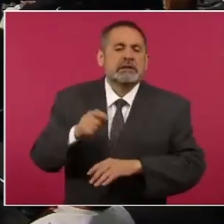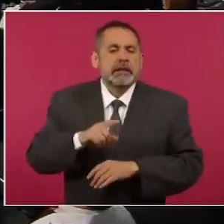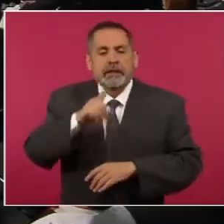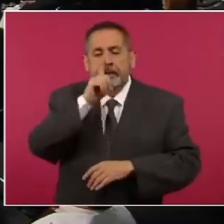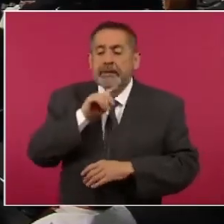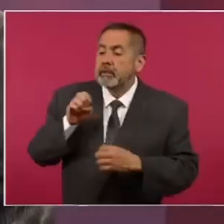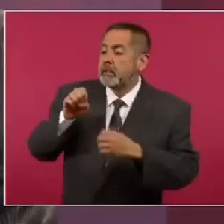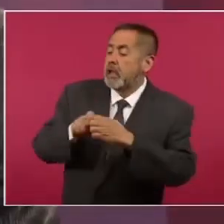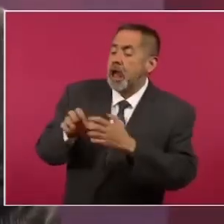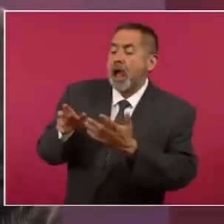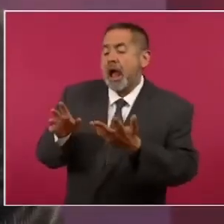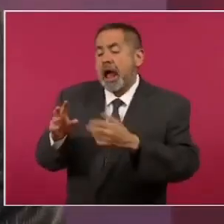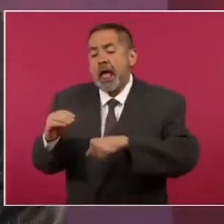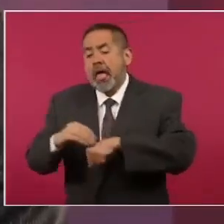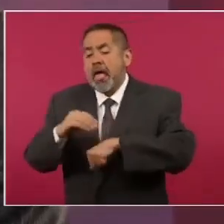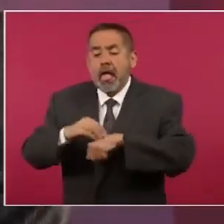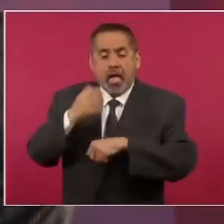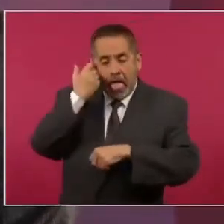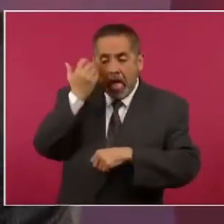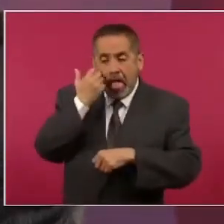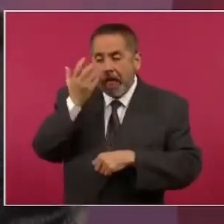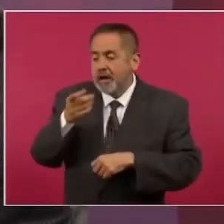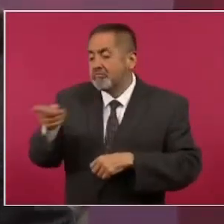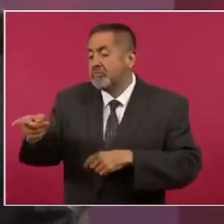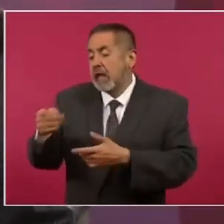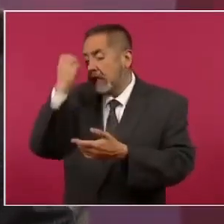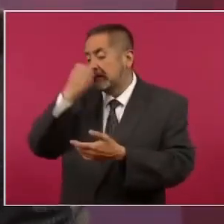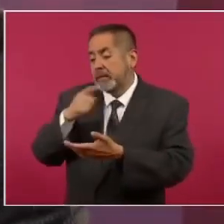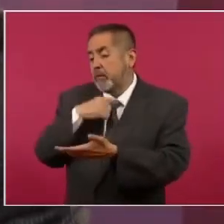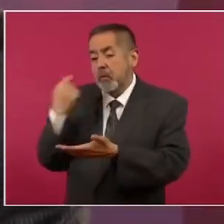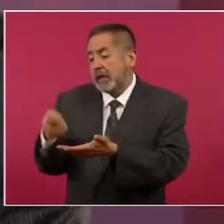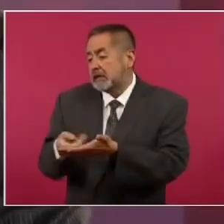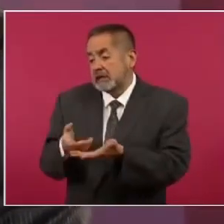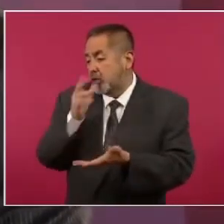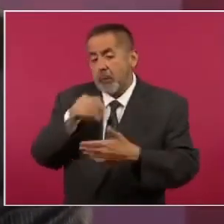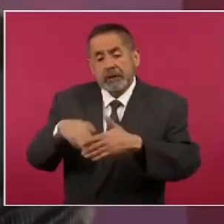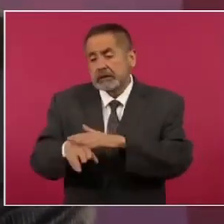con el pretexto de que no pasaban el examen de admisión,